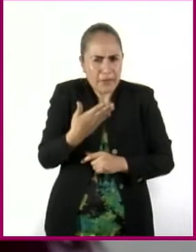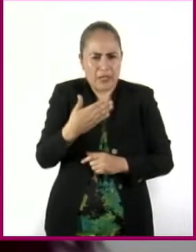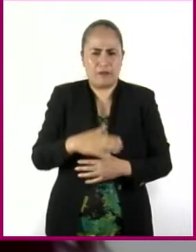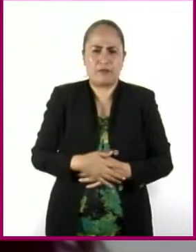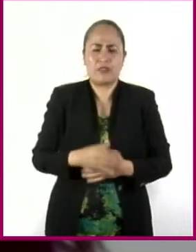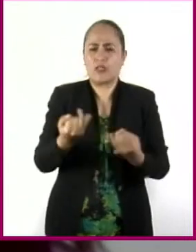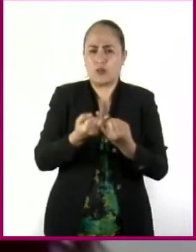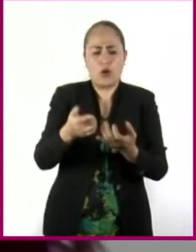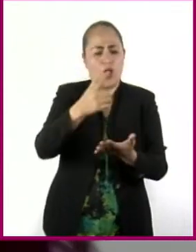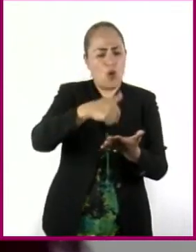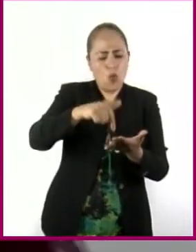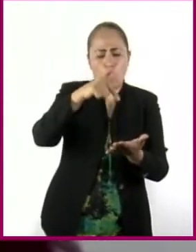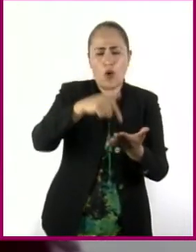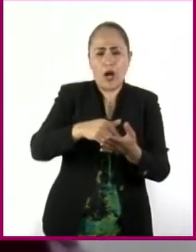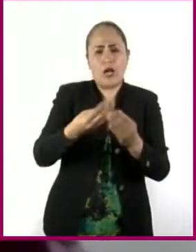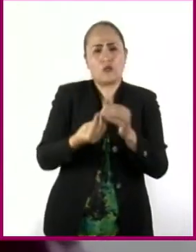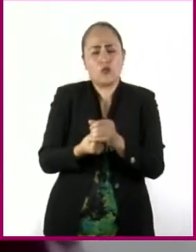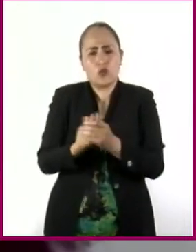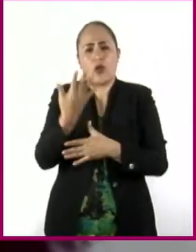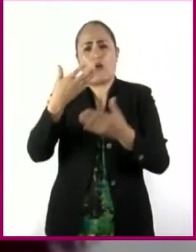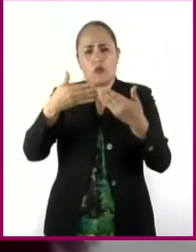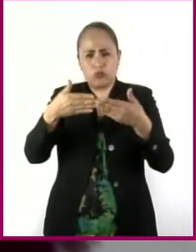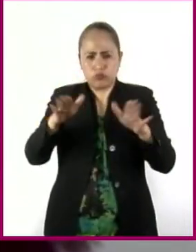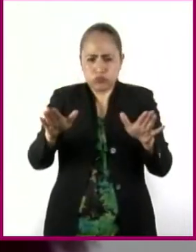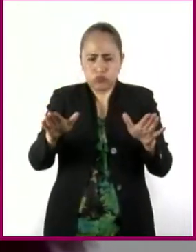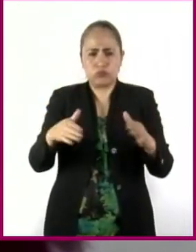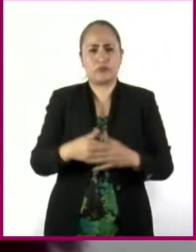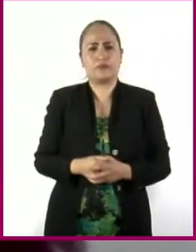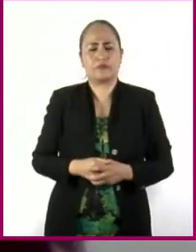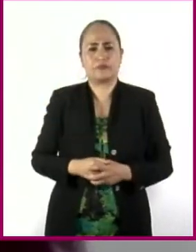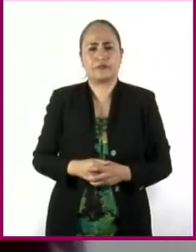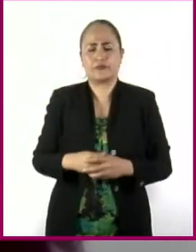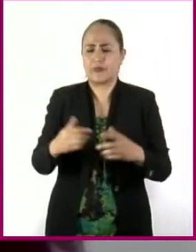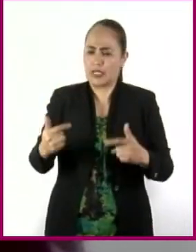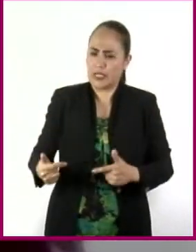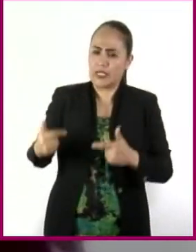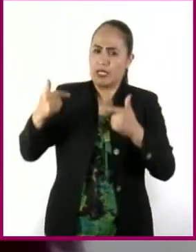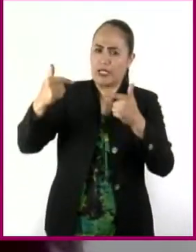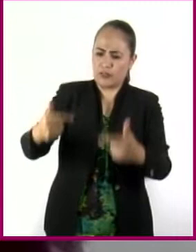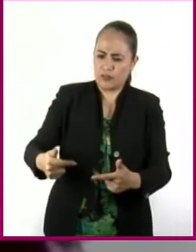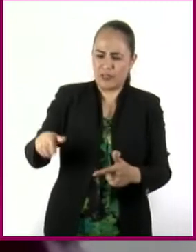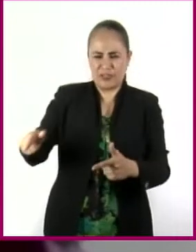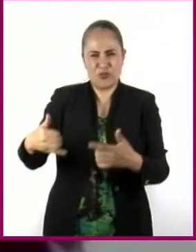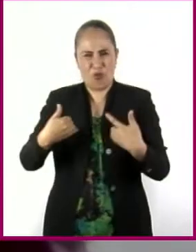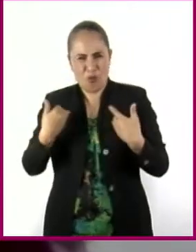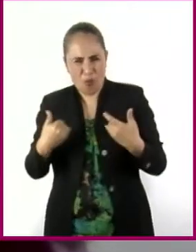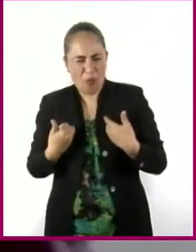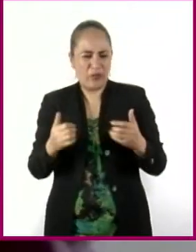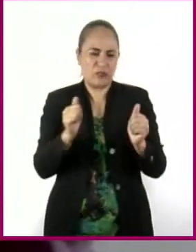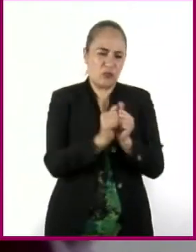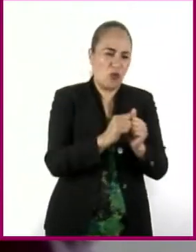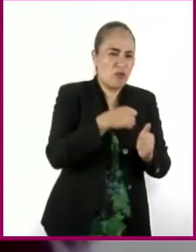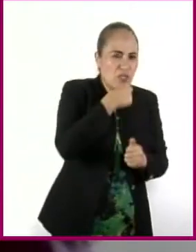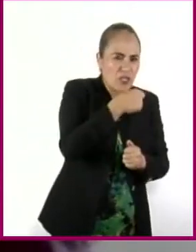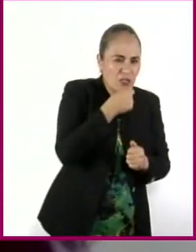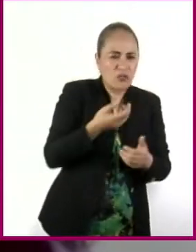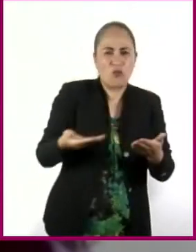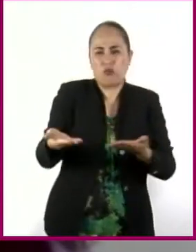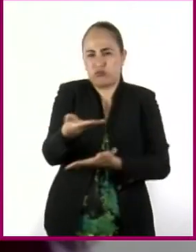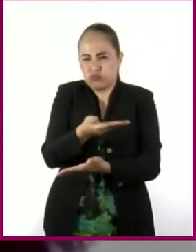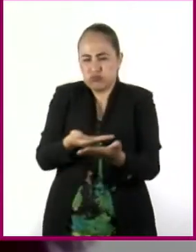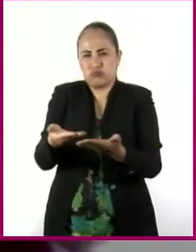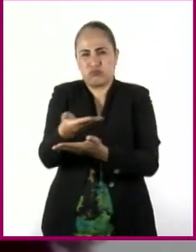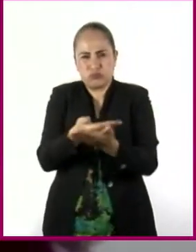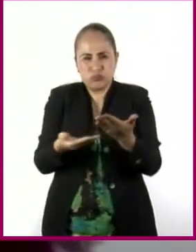espacios, abrir espacios en los que las generaciones, las relaciones intergeneracionales sean